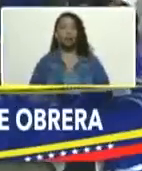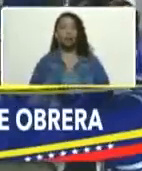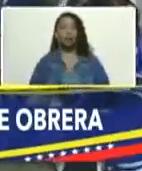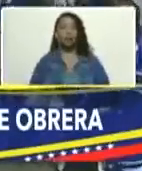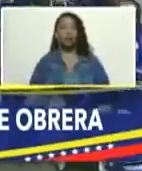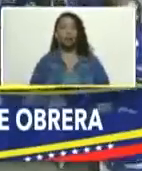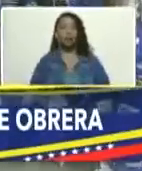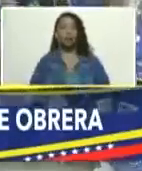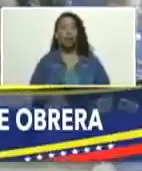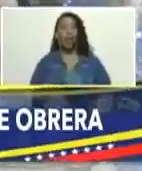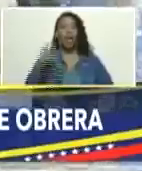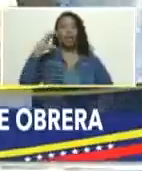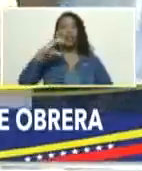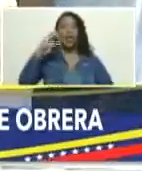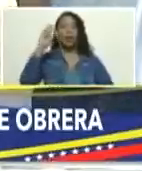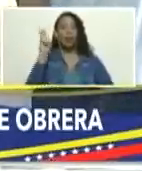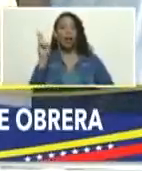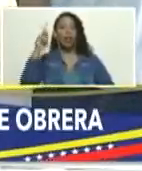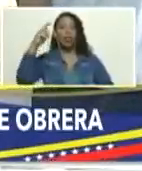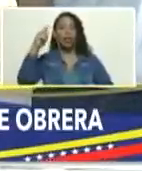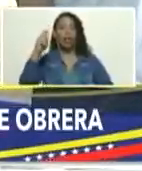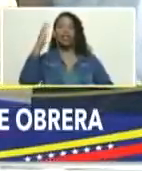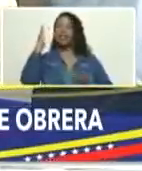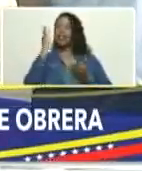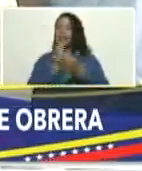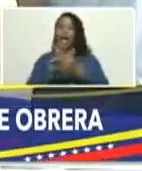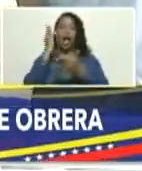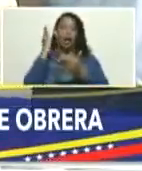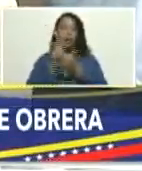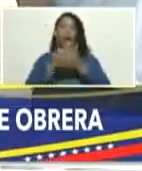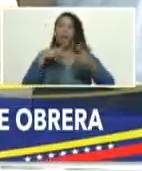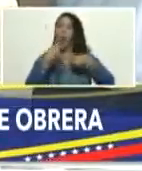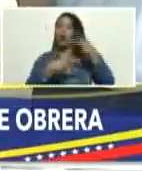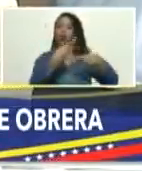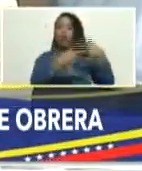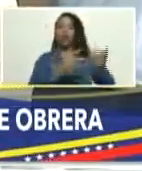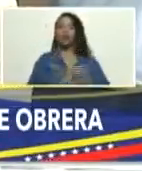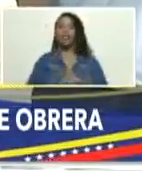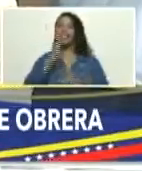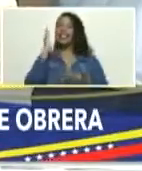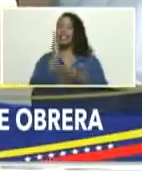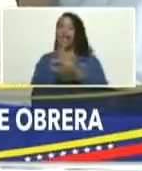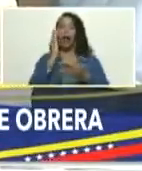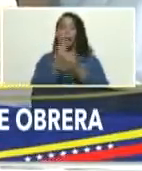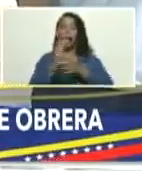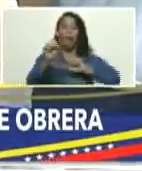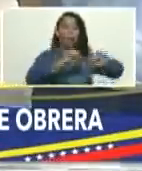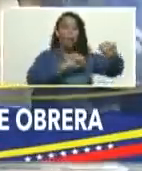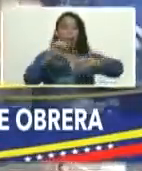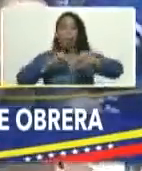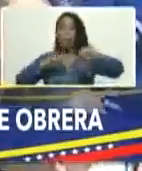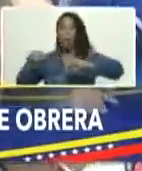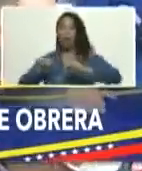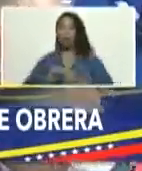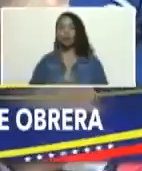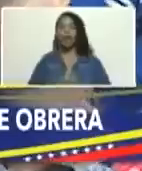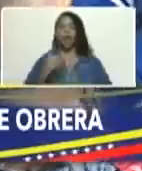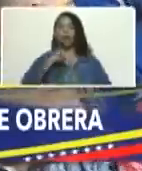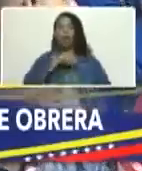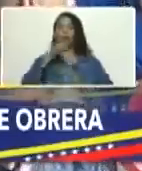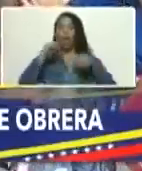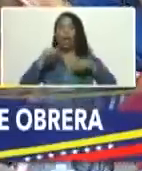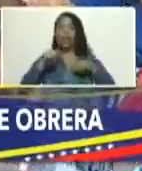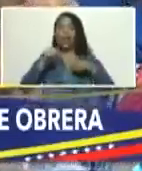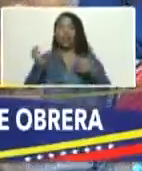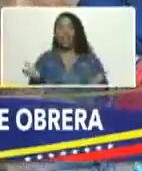de los CPT siempre productivos, siempre movilizados, pues. Estamos en el